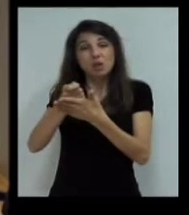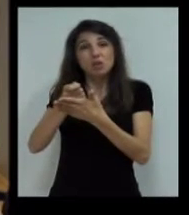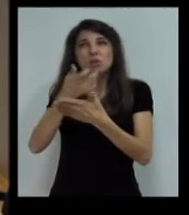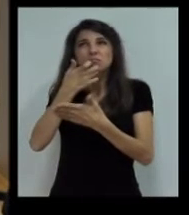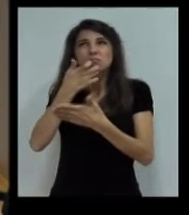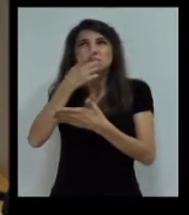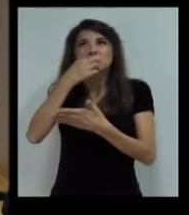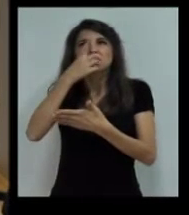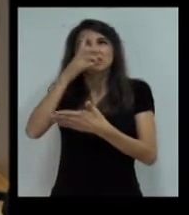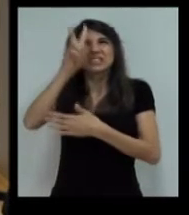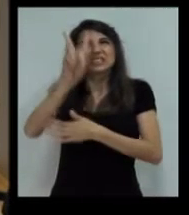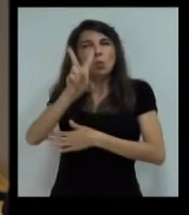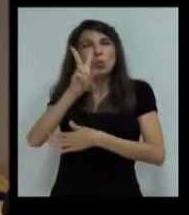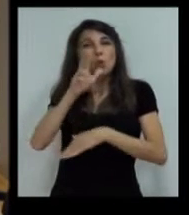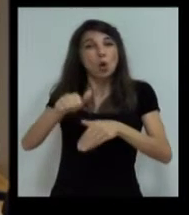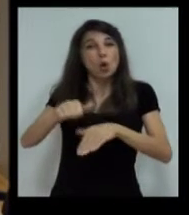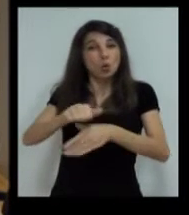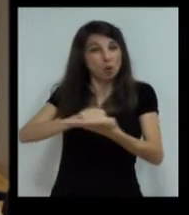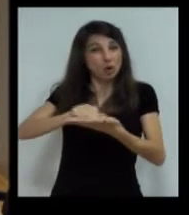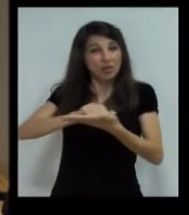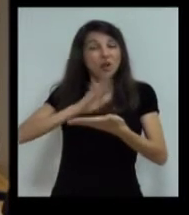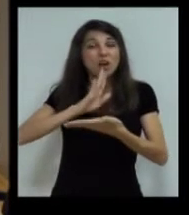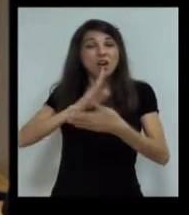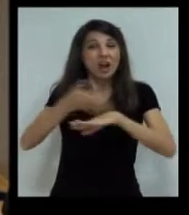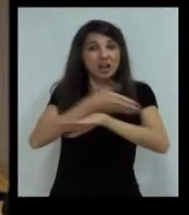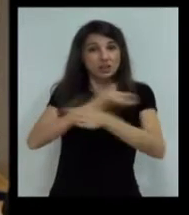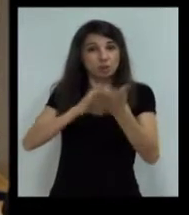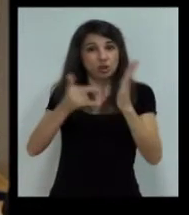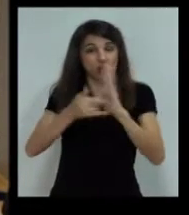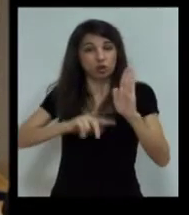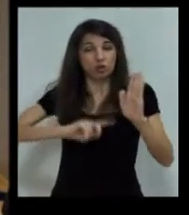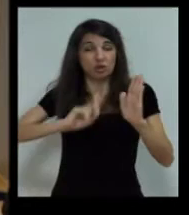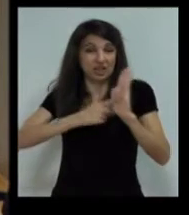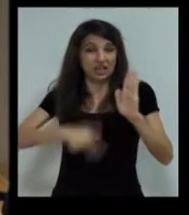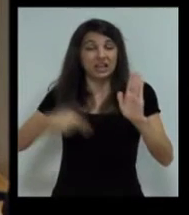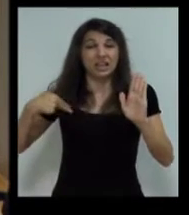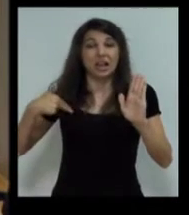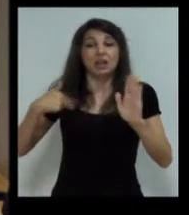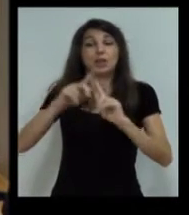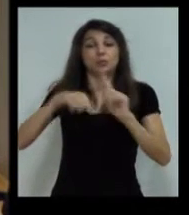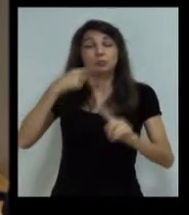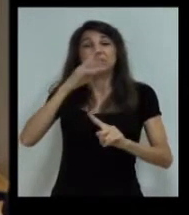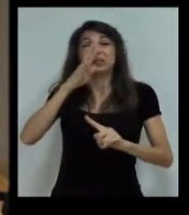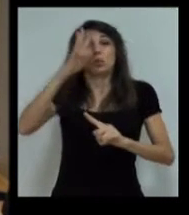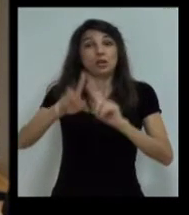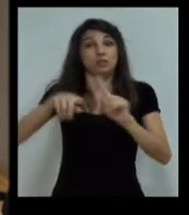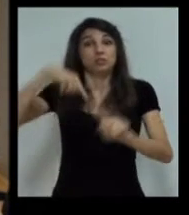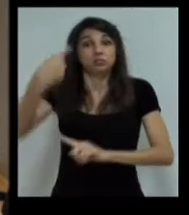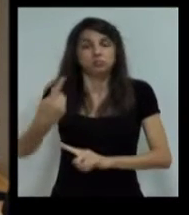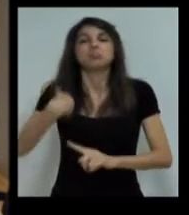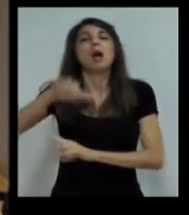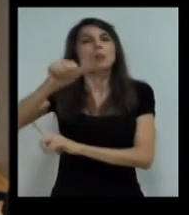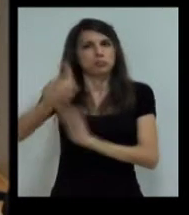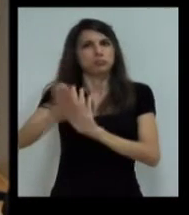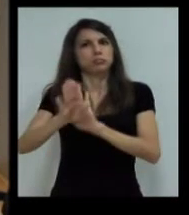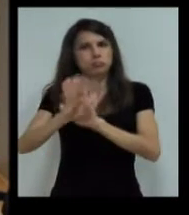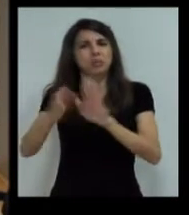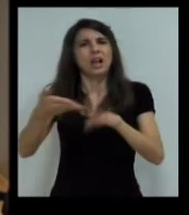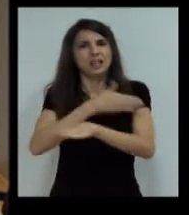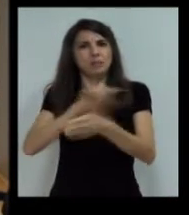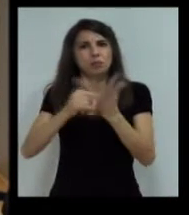segundo borrador de anteproyecto de ley general, el que luego se terminó aprobando en la siguiente legislatura, para estos operadores